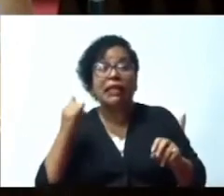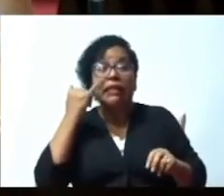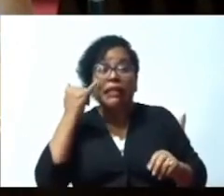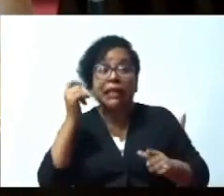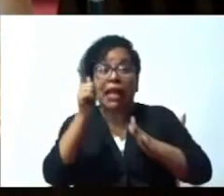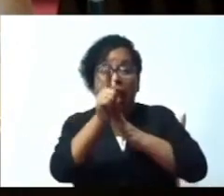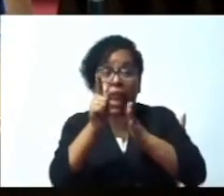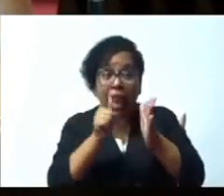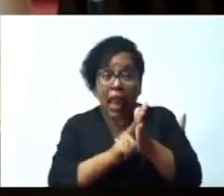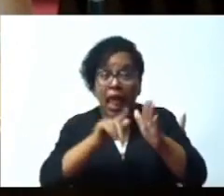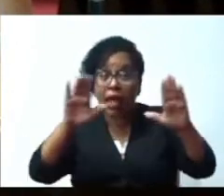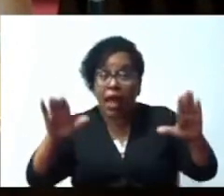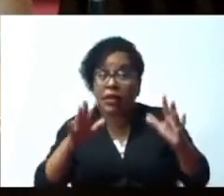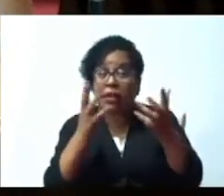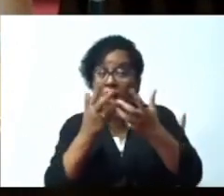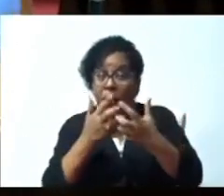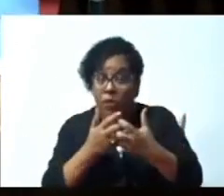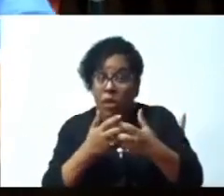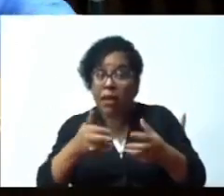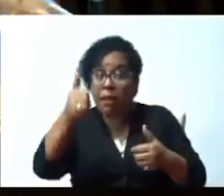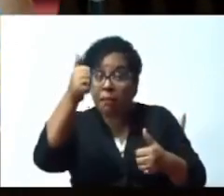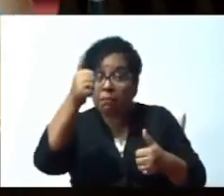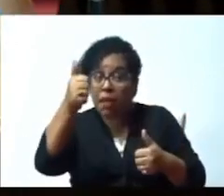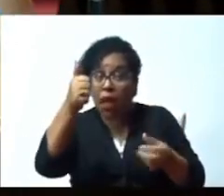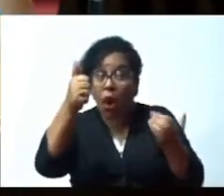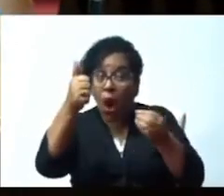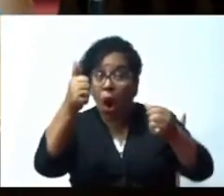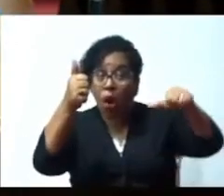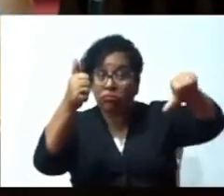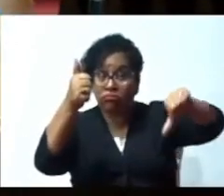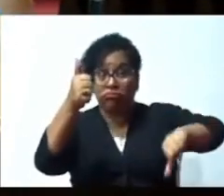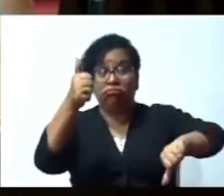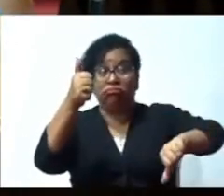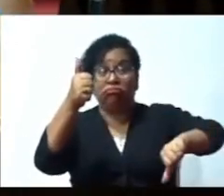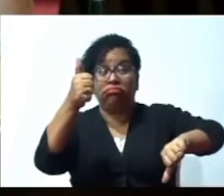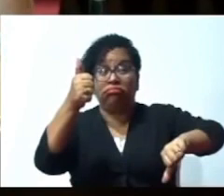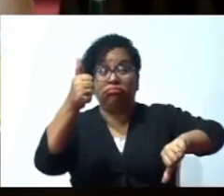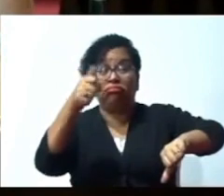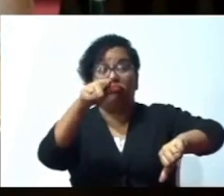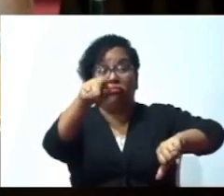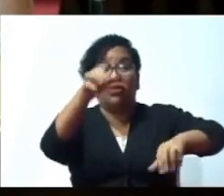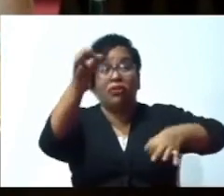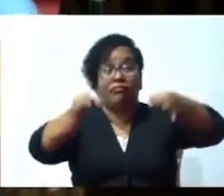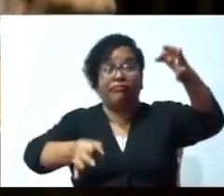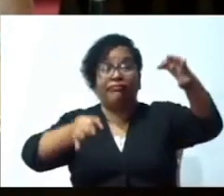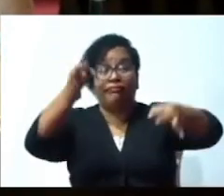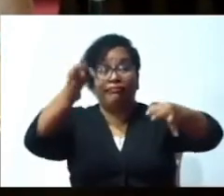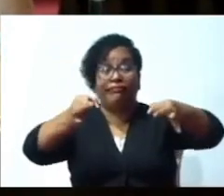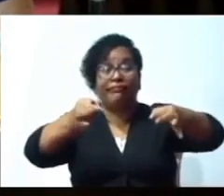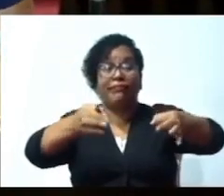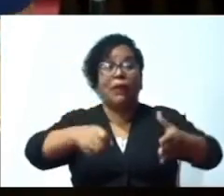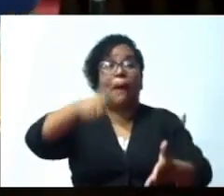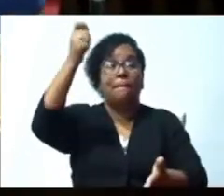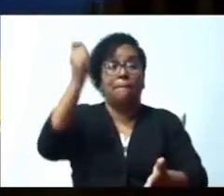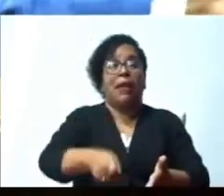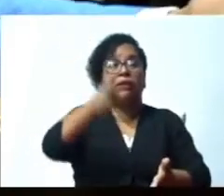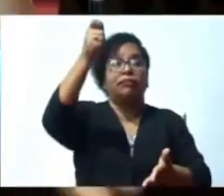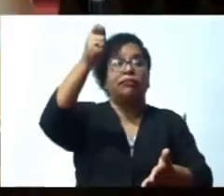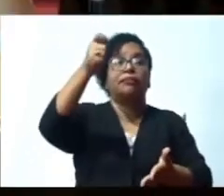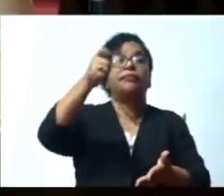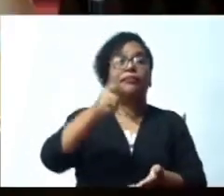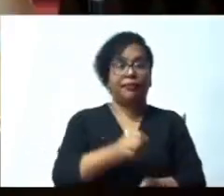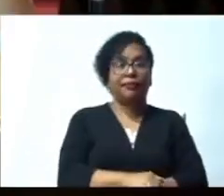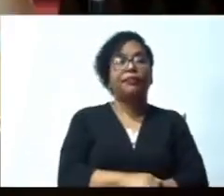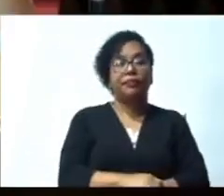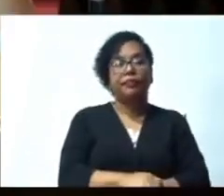o mal aplicada en el orden judicial cuando un tribunal de menor jerarquía al poder a la